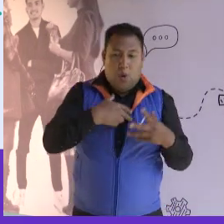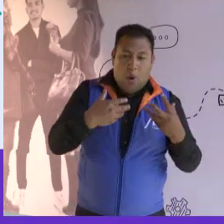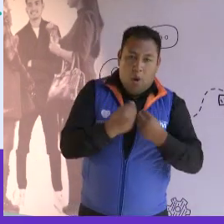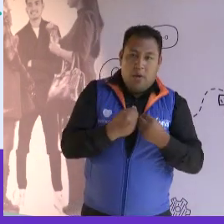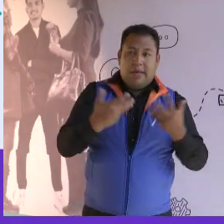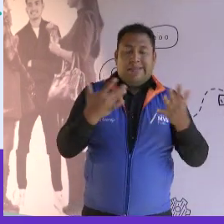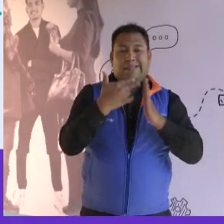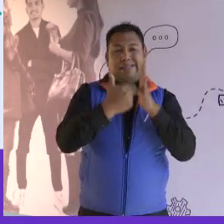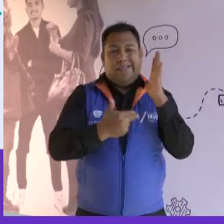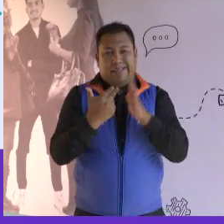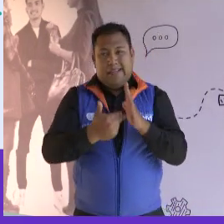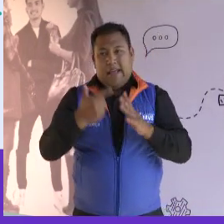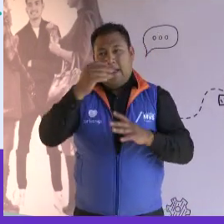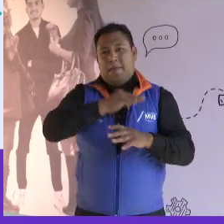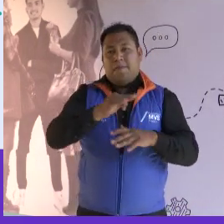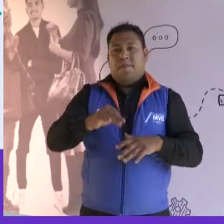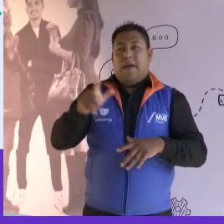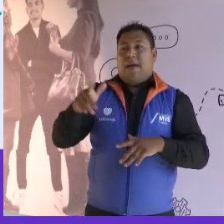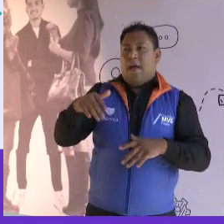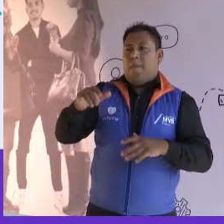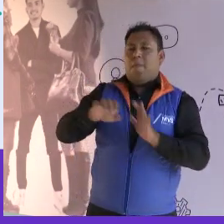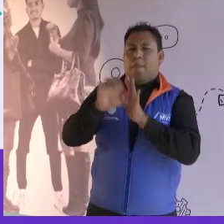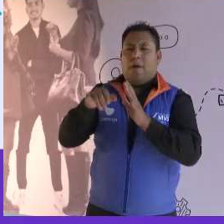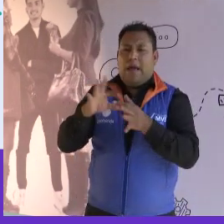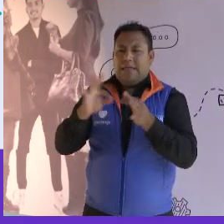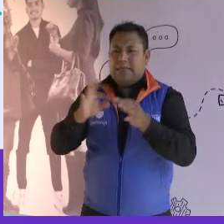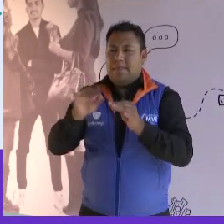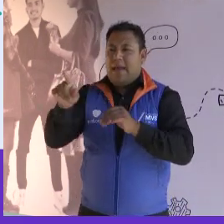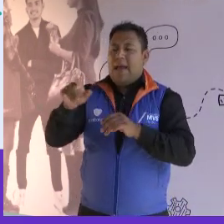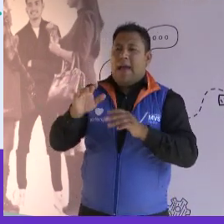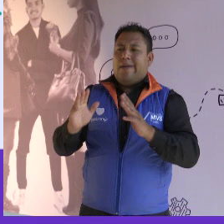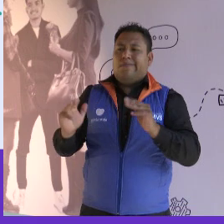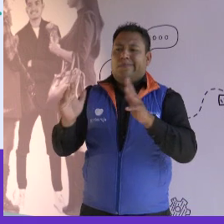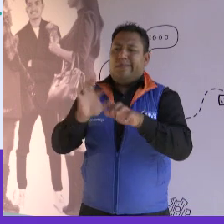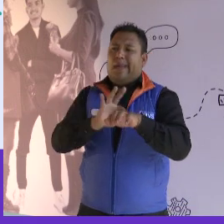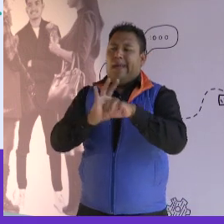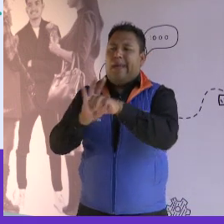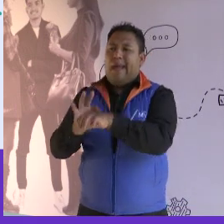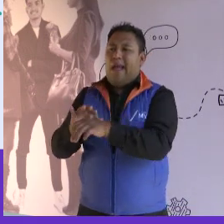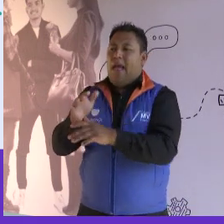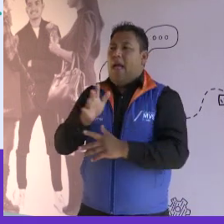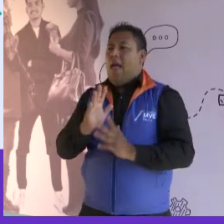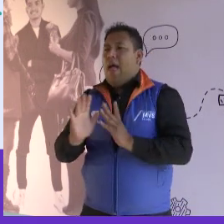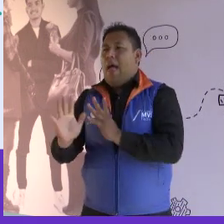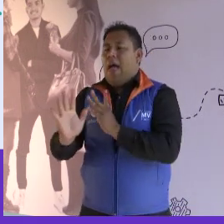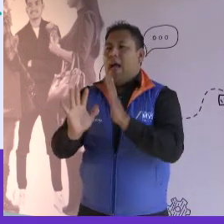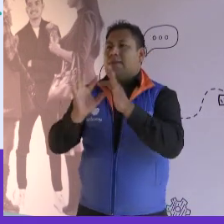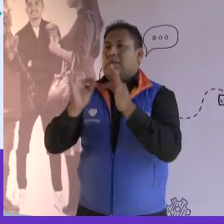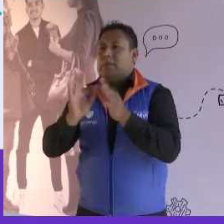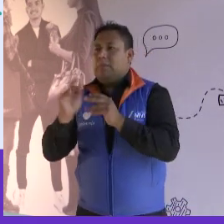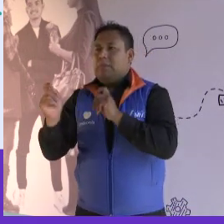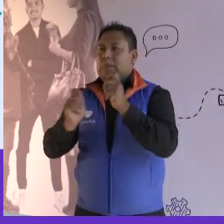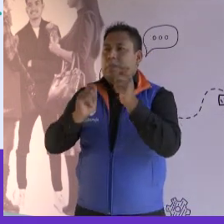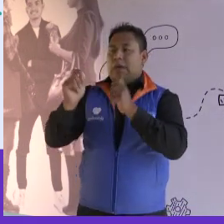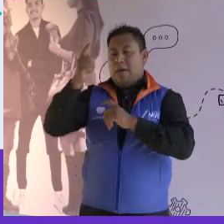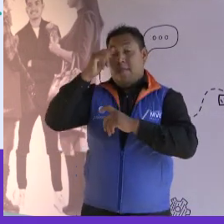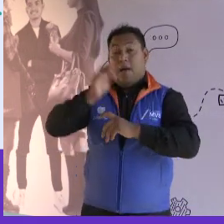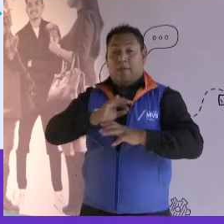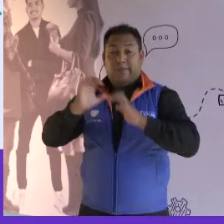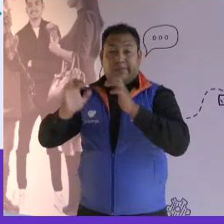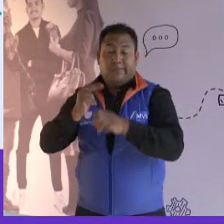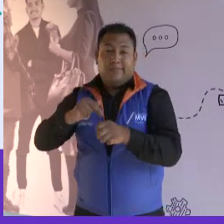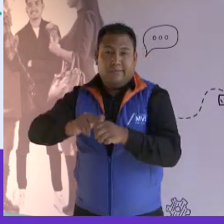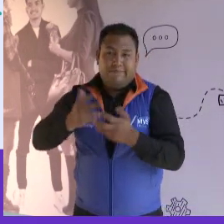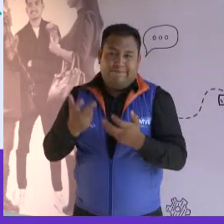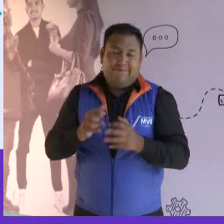visitas guiadas, los recorridos de interpretación ambiental. Cuando nosotros decidimos continuar trabajando, invitamos a otras